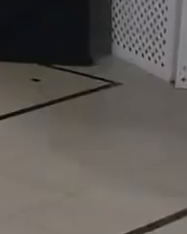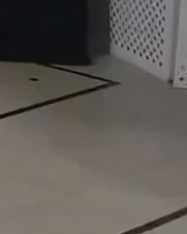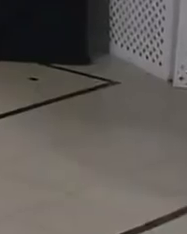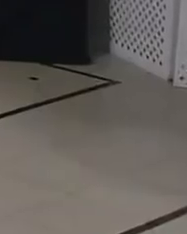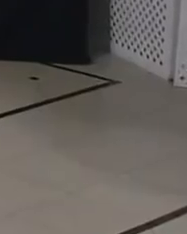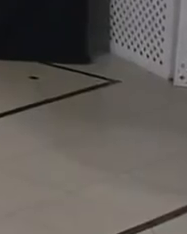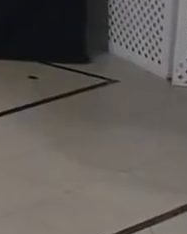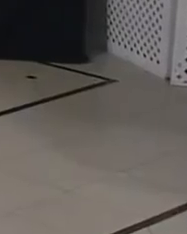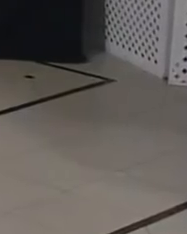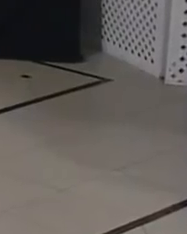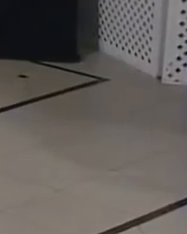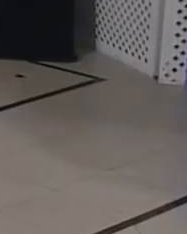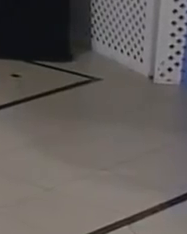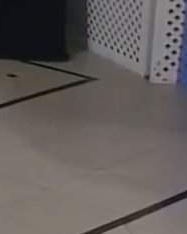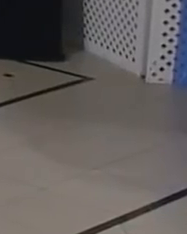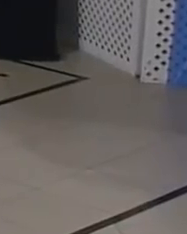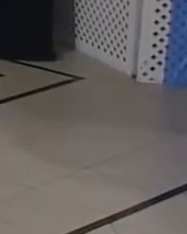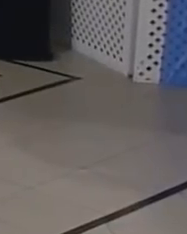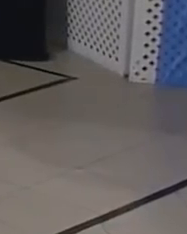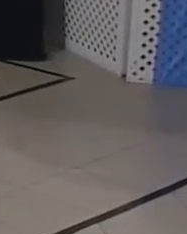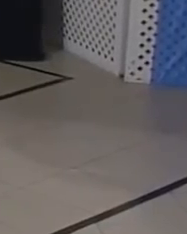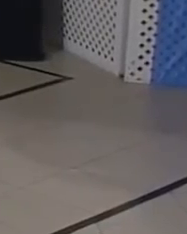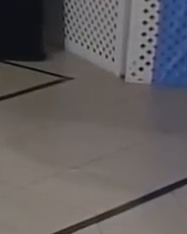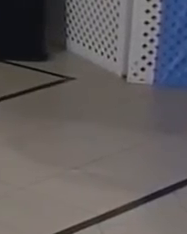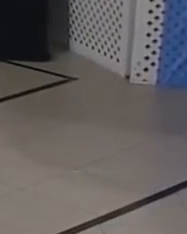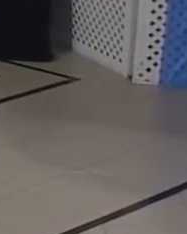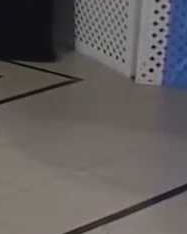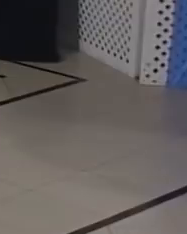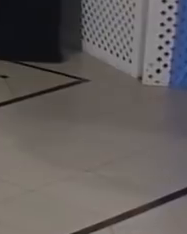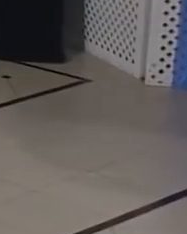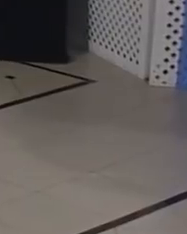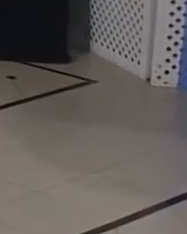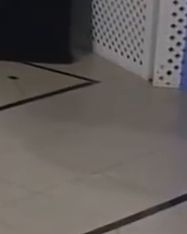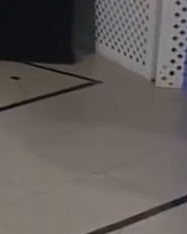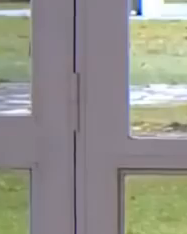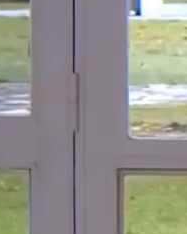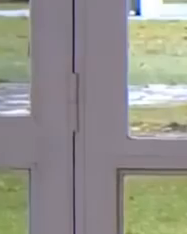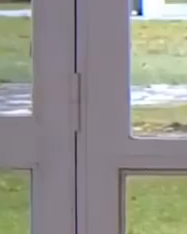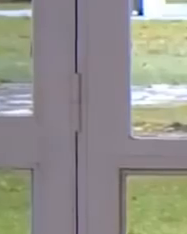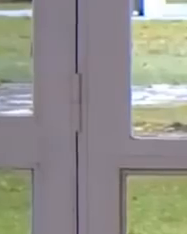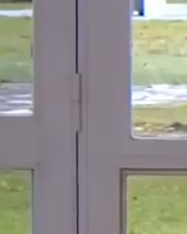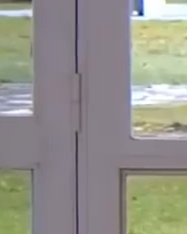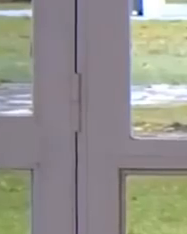dejaste aquel día. Hoy es un día importante.